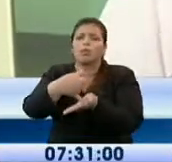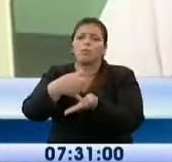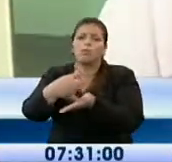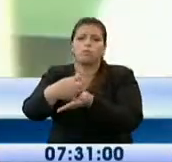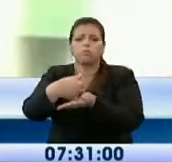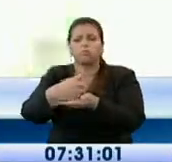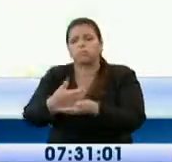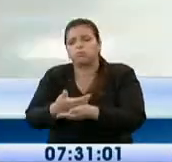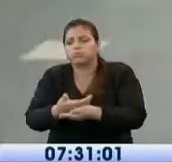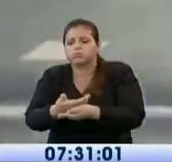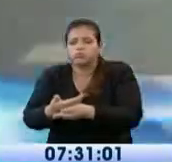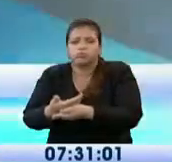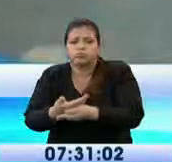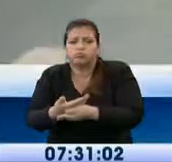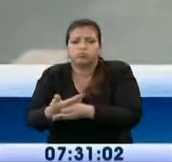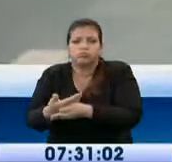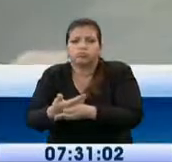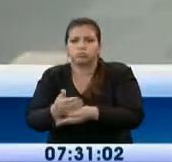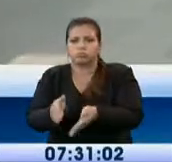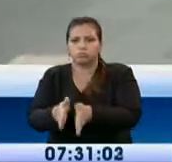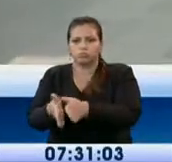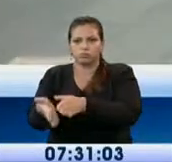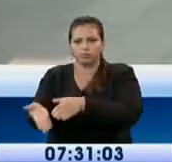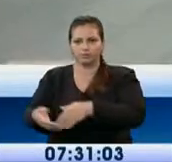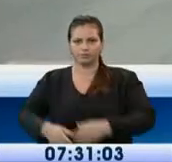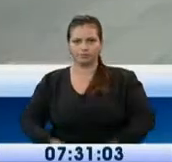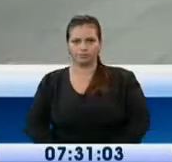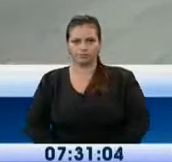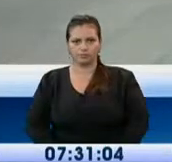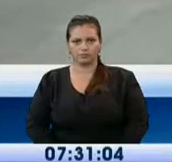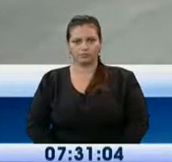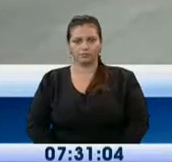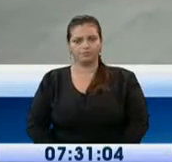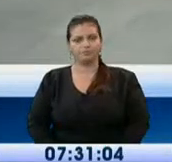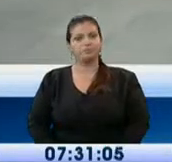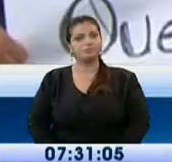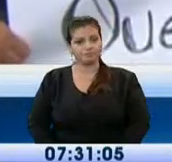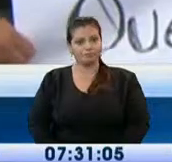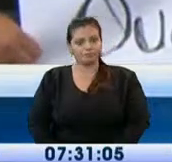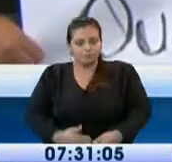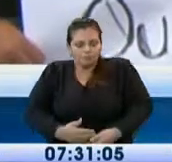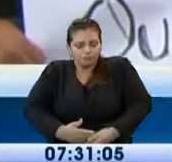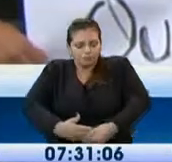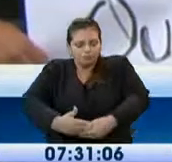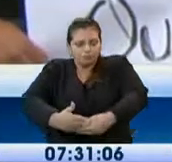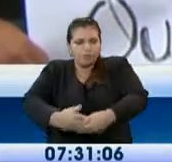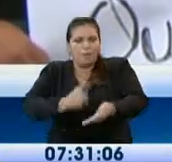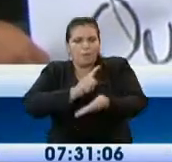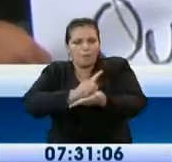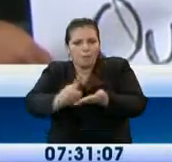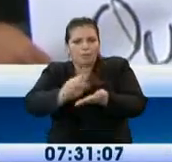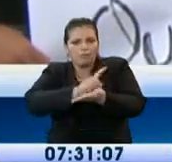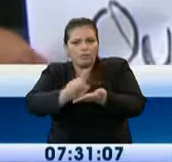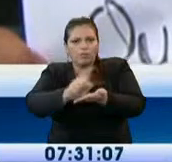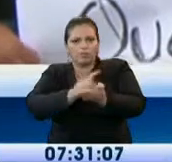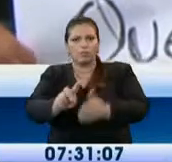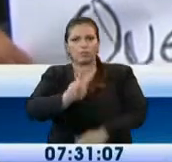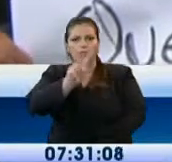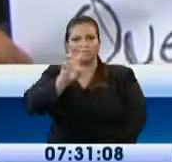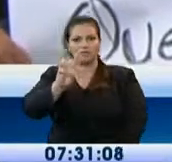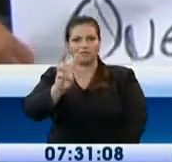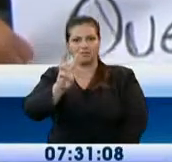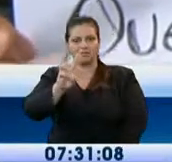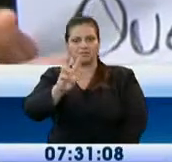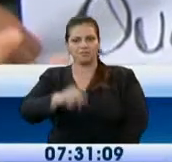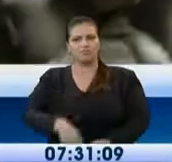requería en el momento. La persona afectada tenía 26 semanas de gestación y recibió golpes aparentemente de su conviviente. Esto la derivó a